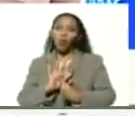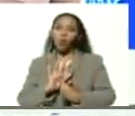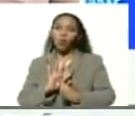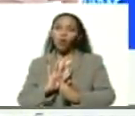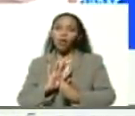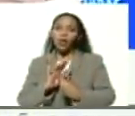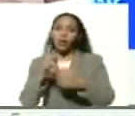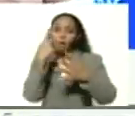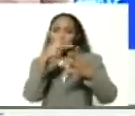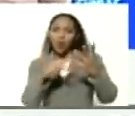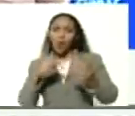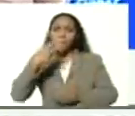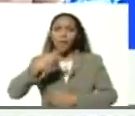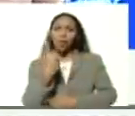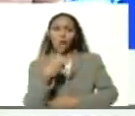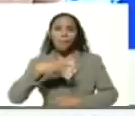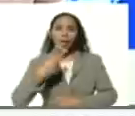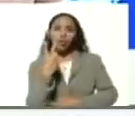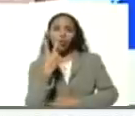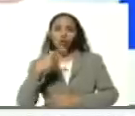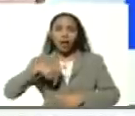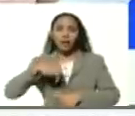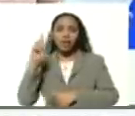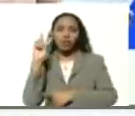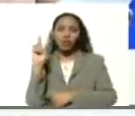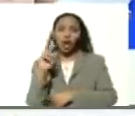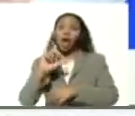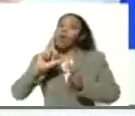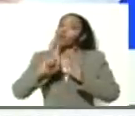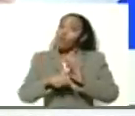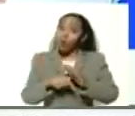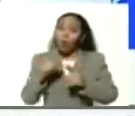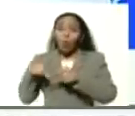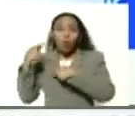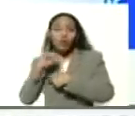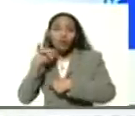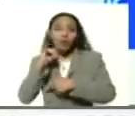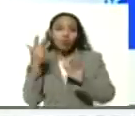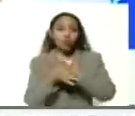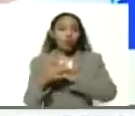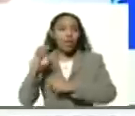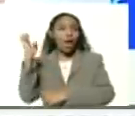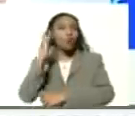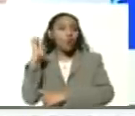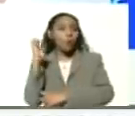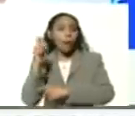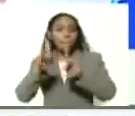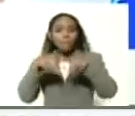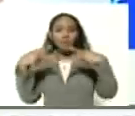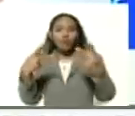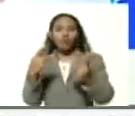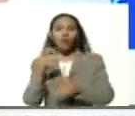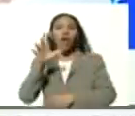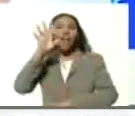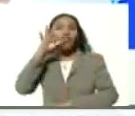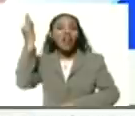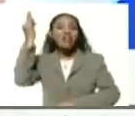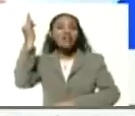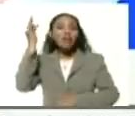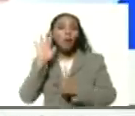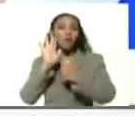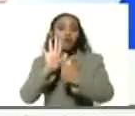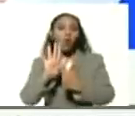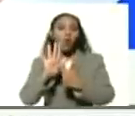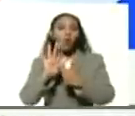la variante P1 y P2 en Venezuela. Luego está otra noticia de Europa Press. Francia marca un